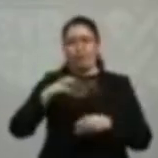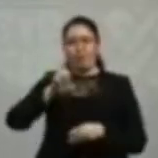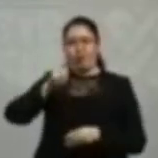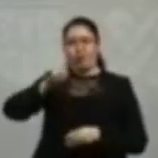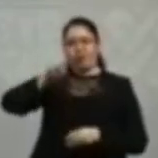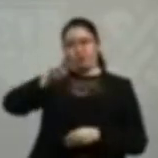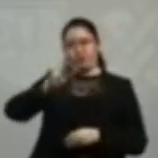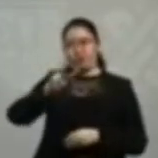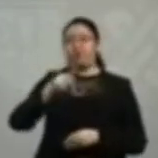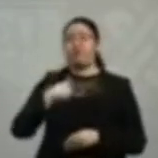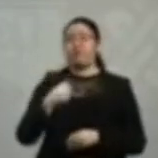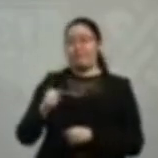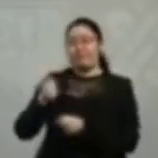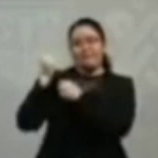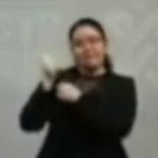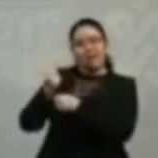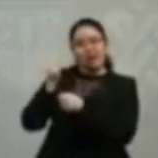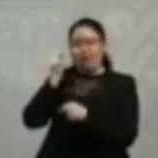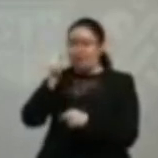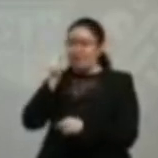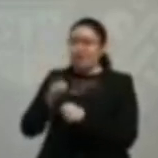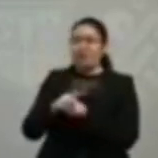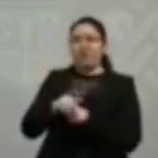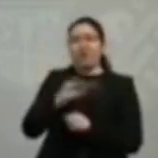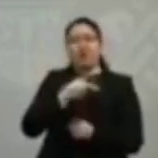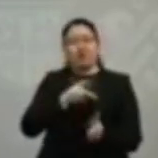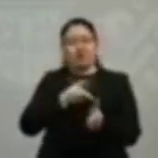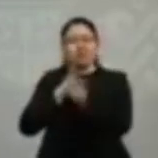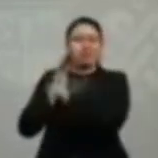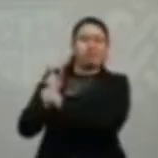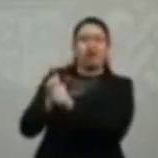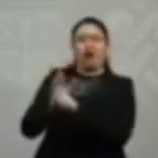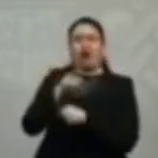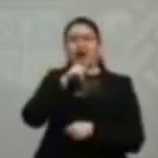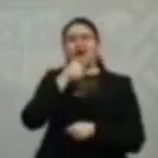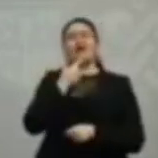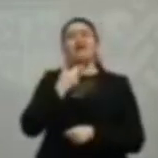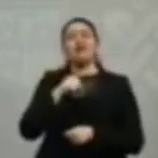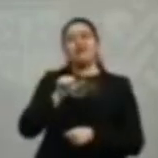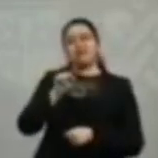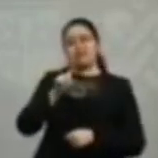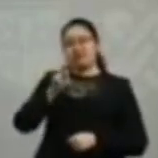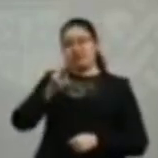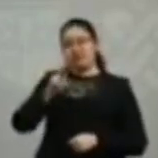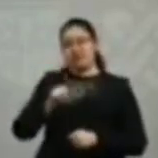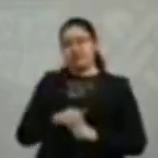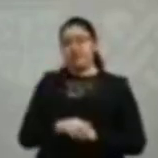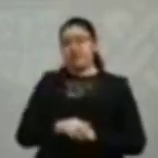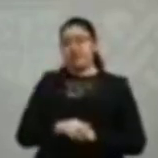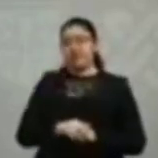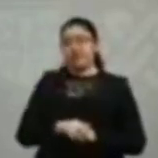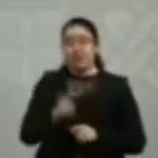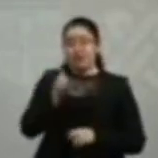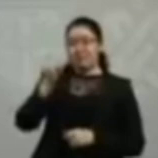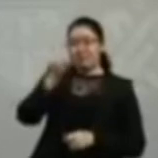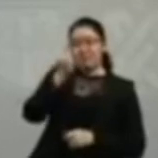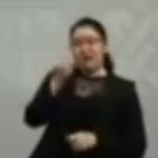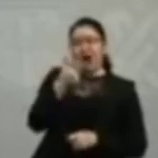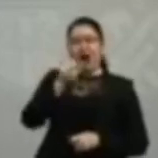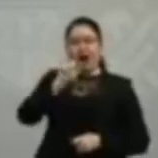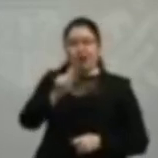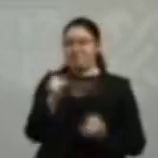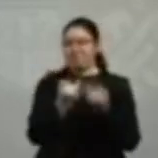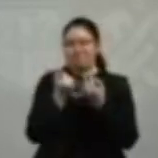martillos, pistolas con gasolina, cohetones, spray con gas y otros artefactos